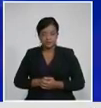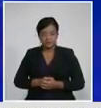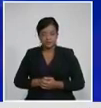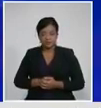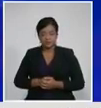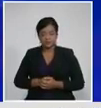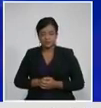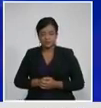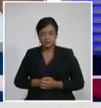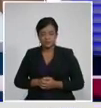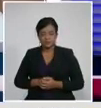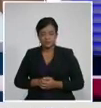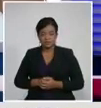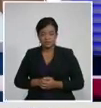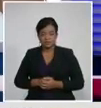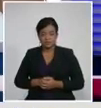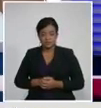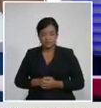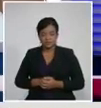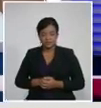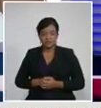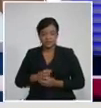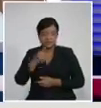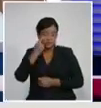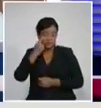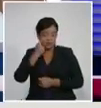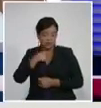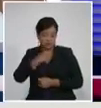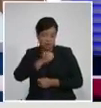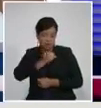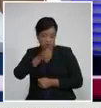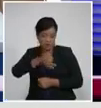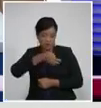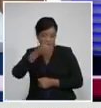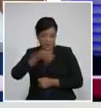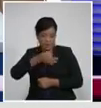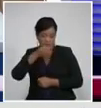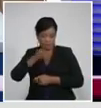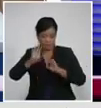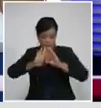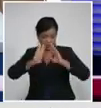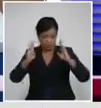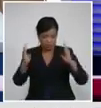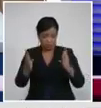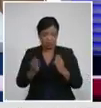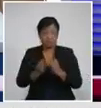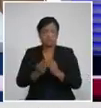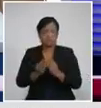formas, incluso para completar la idea anterior, incluso, fíjese, en